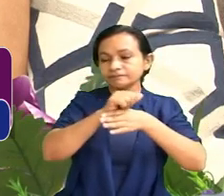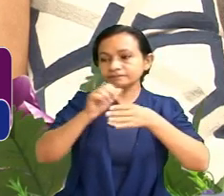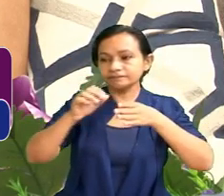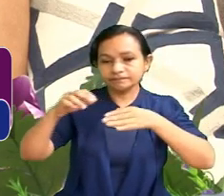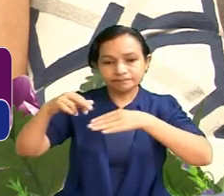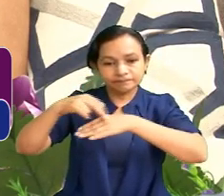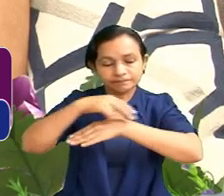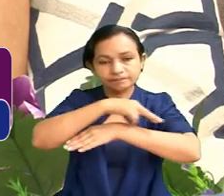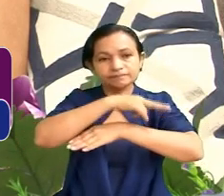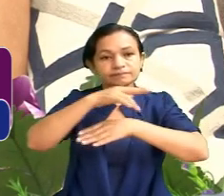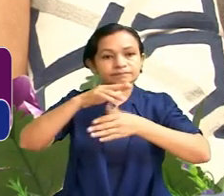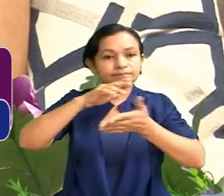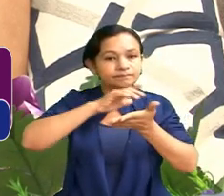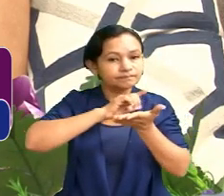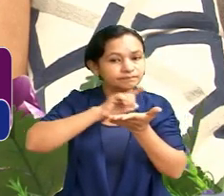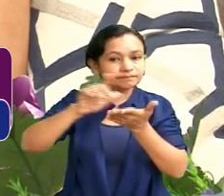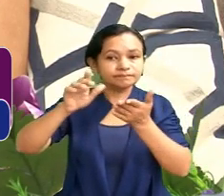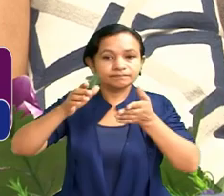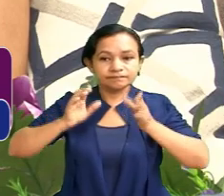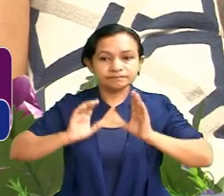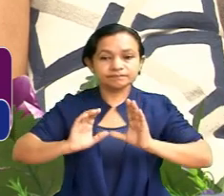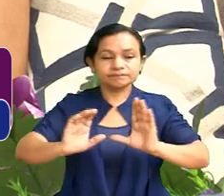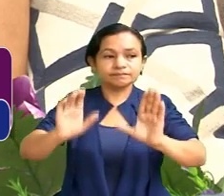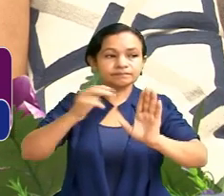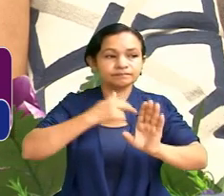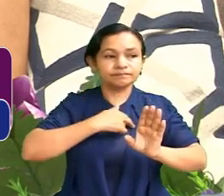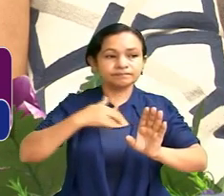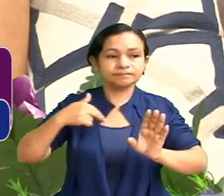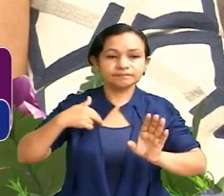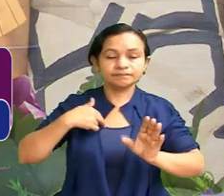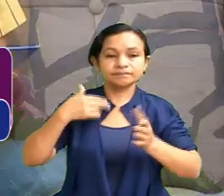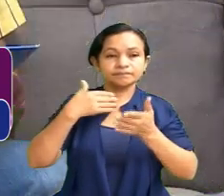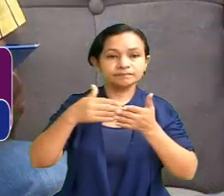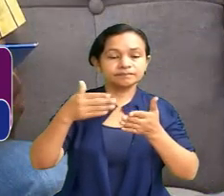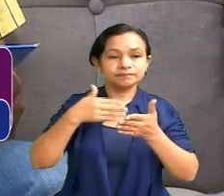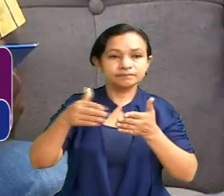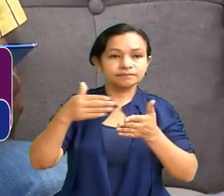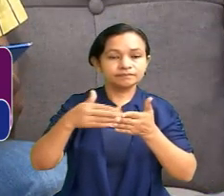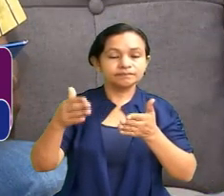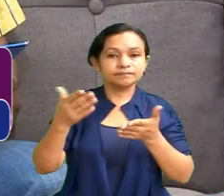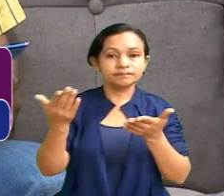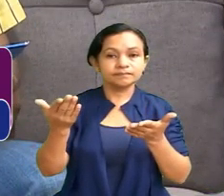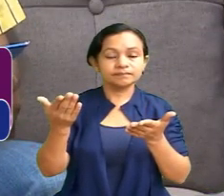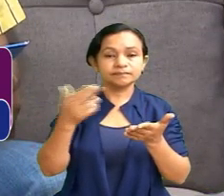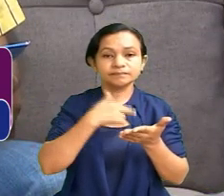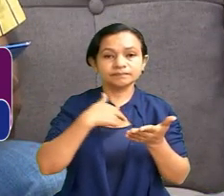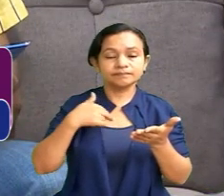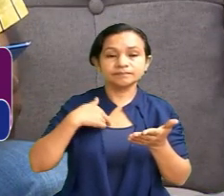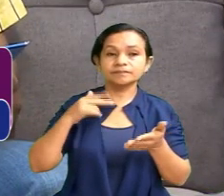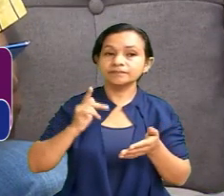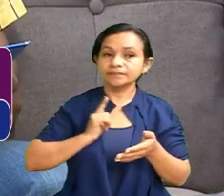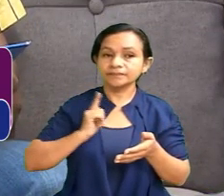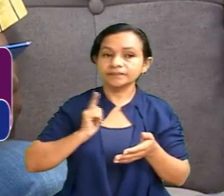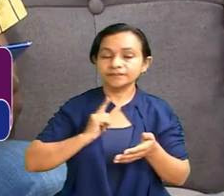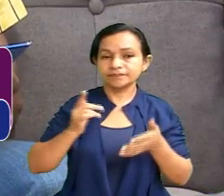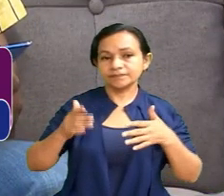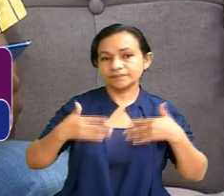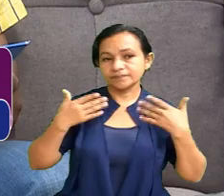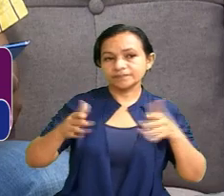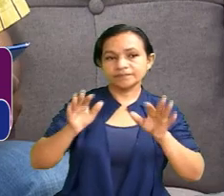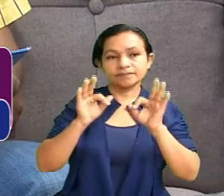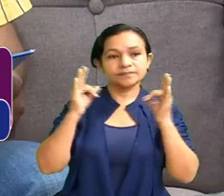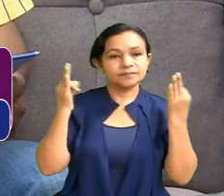reparación de caminos es muy importante también para facilitar todas esas vías de acceso que garanticen el disfrute de la familia